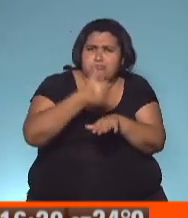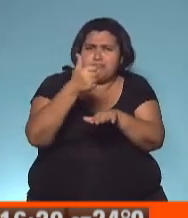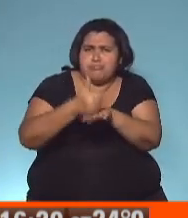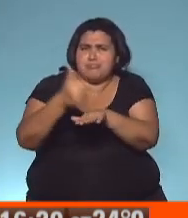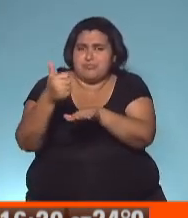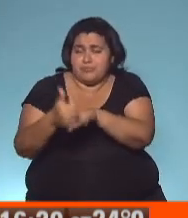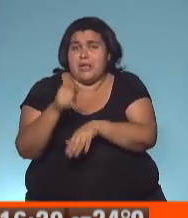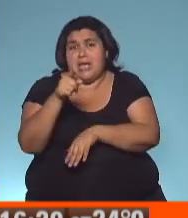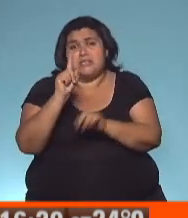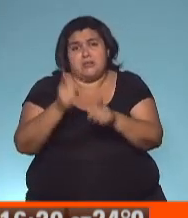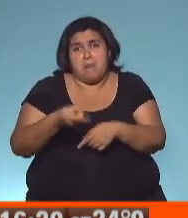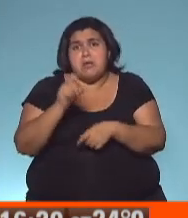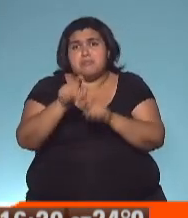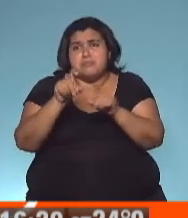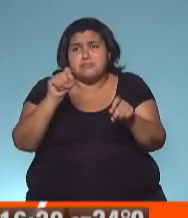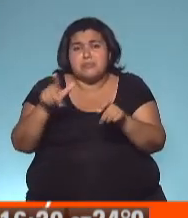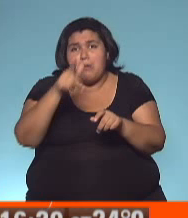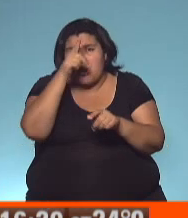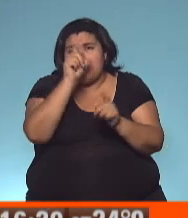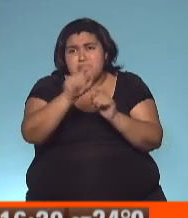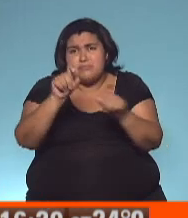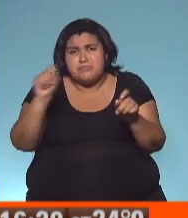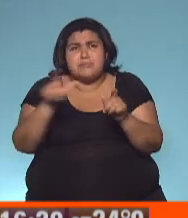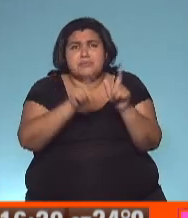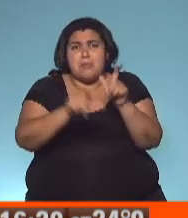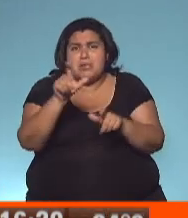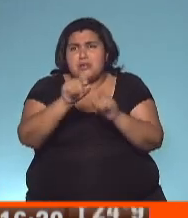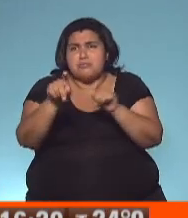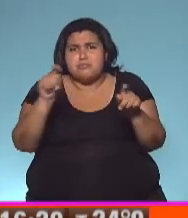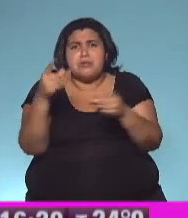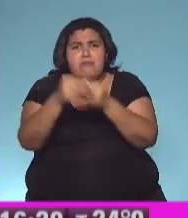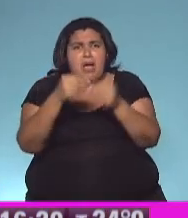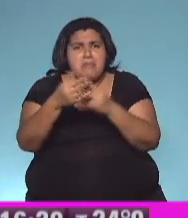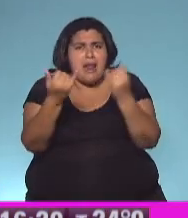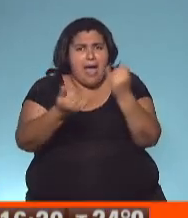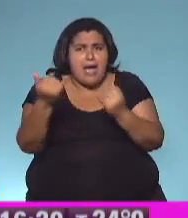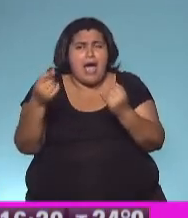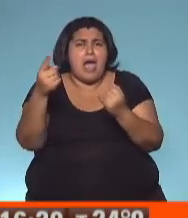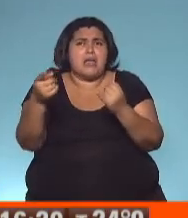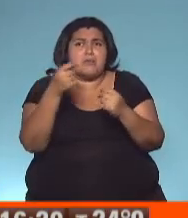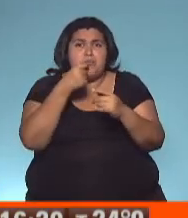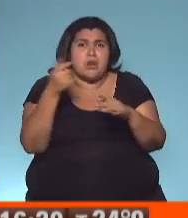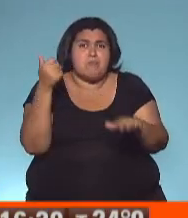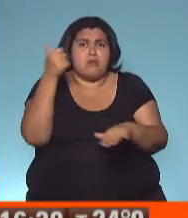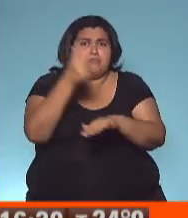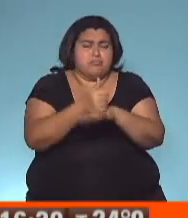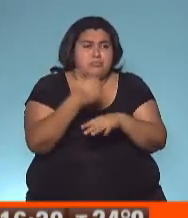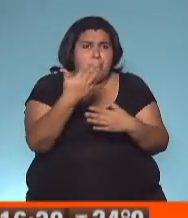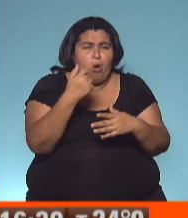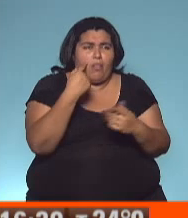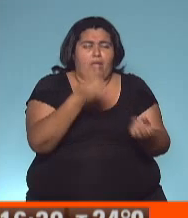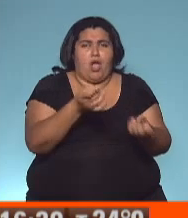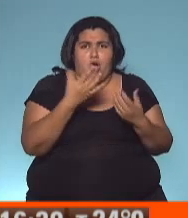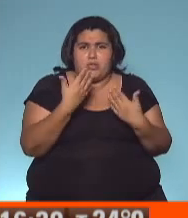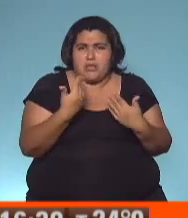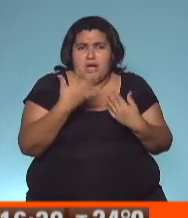que también tienen sus familias y que también quisieran estar con sus familias y que también se exponen a poder contagiar